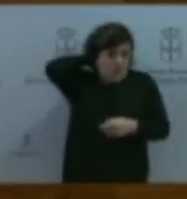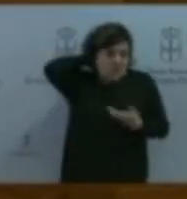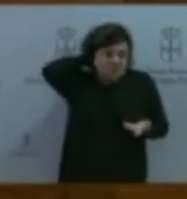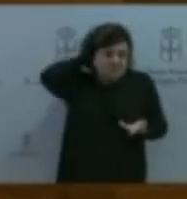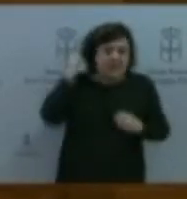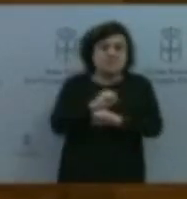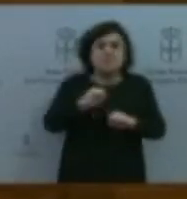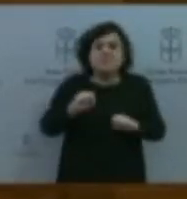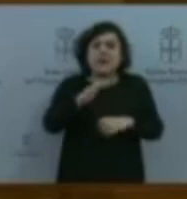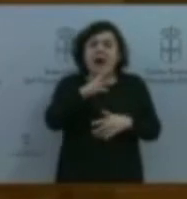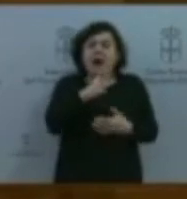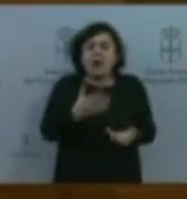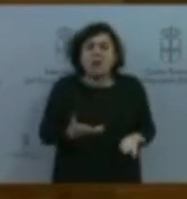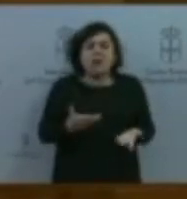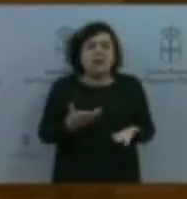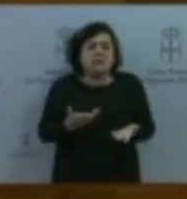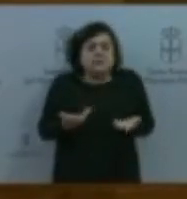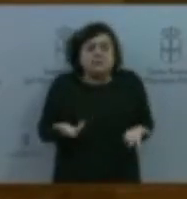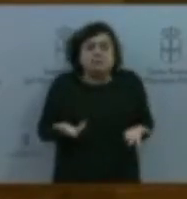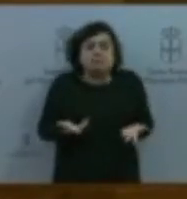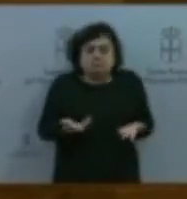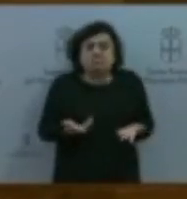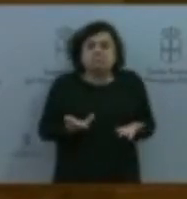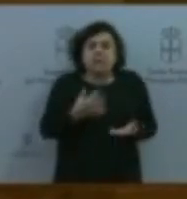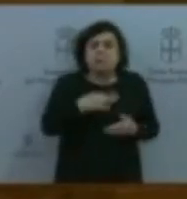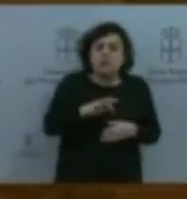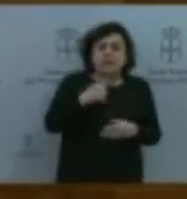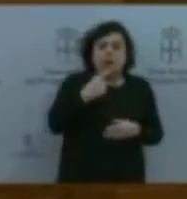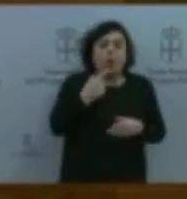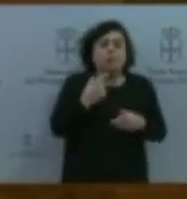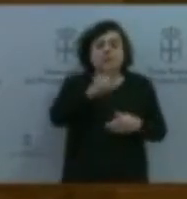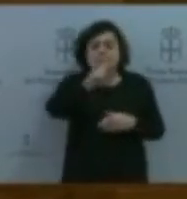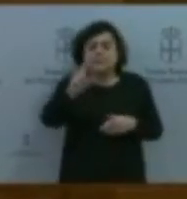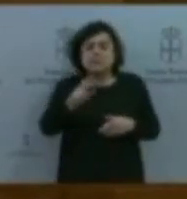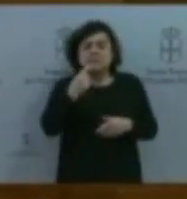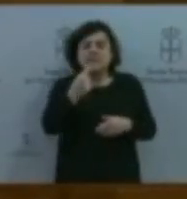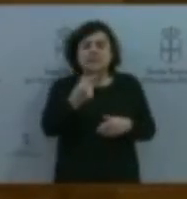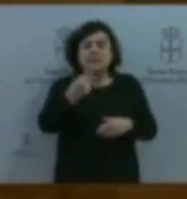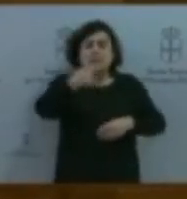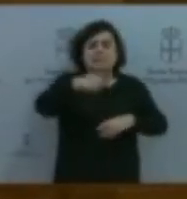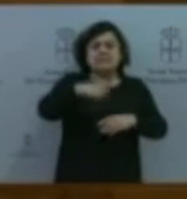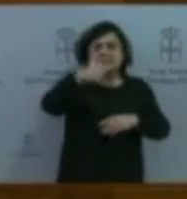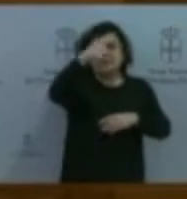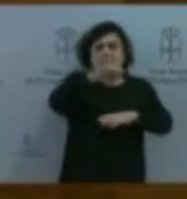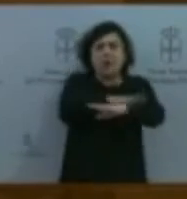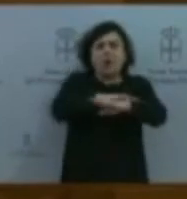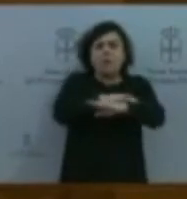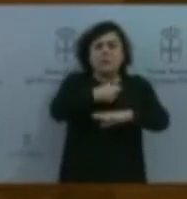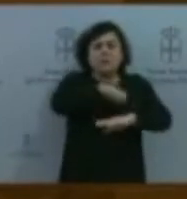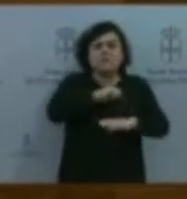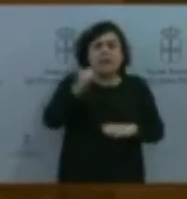mismas personas que decían que Pedro Sánchez no podía ser presidente de España con Podemos, reconocen hoy que España iría a la deriva sin los ERTE, por